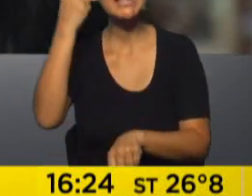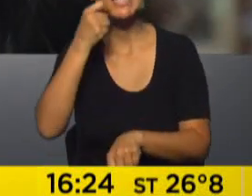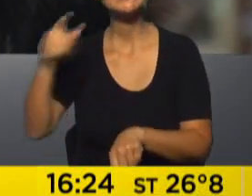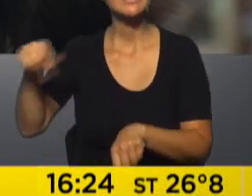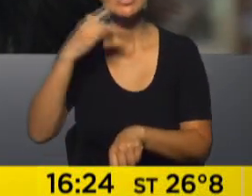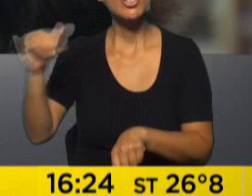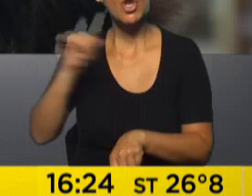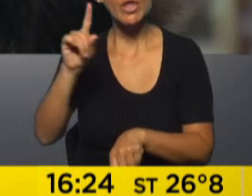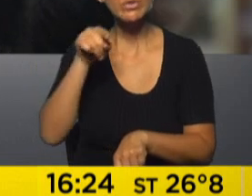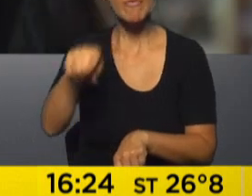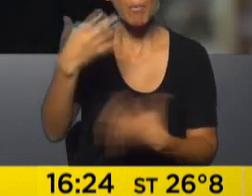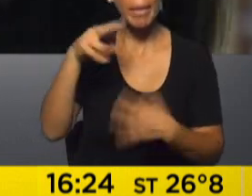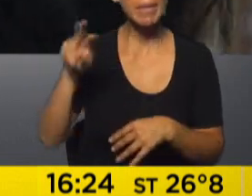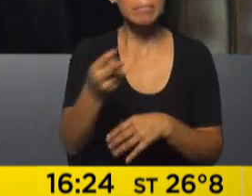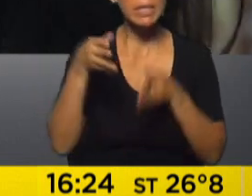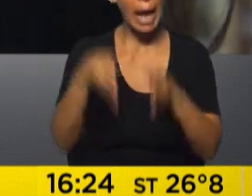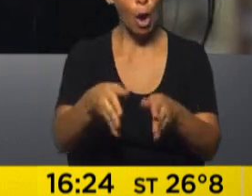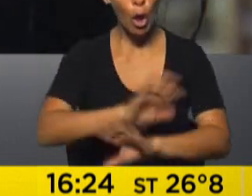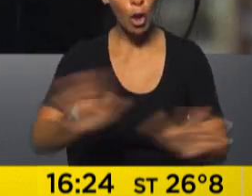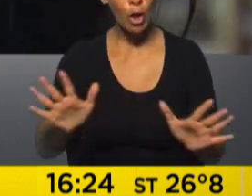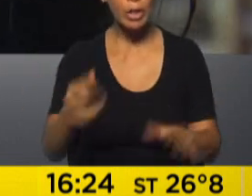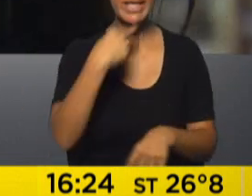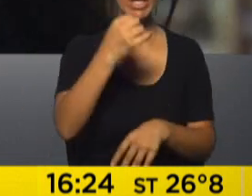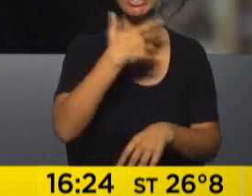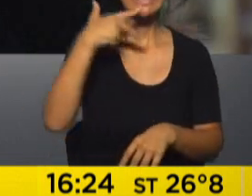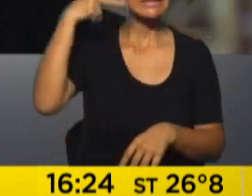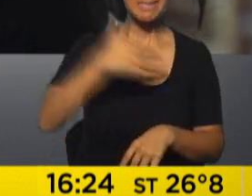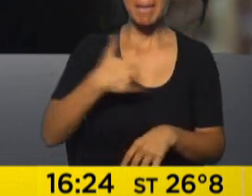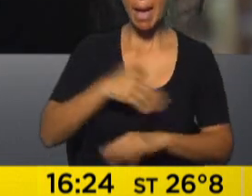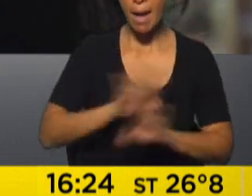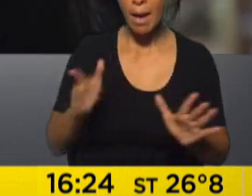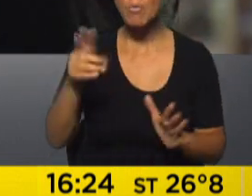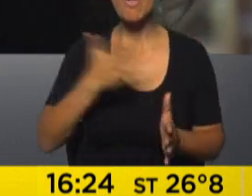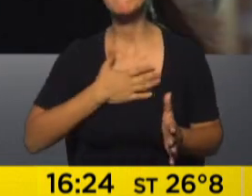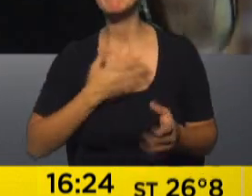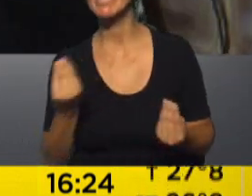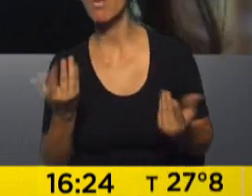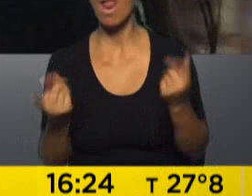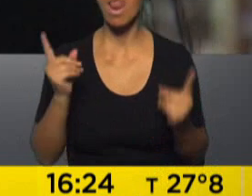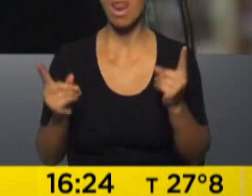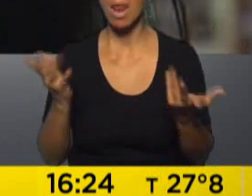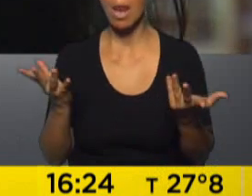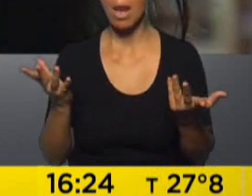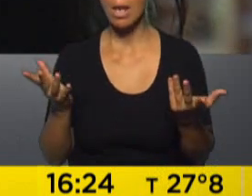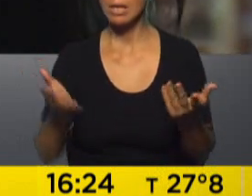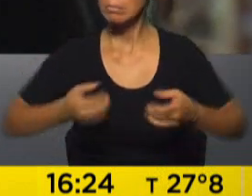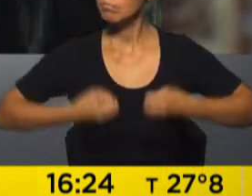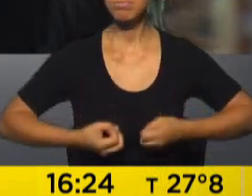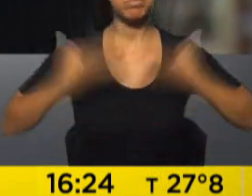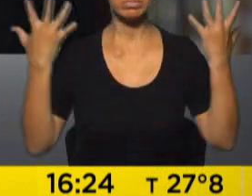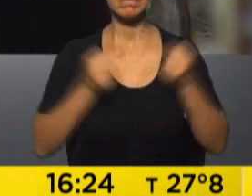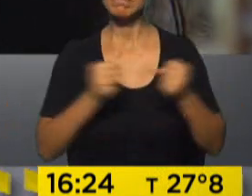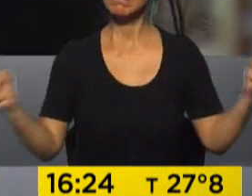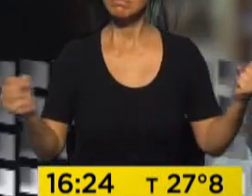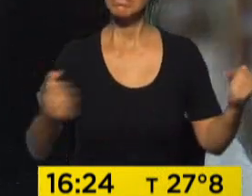cajón. Tus hijos quedan hoy sin mamá. Entonces es preferible salir, decir lo que te está pasando,